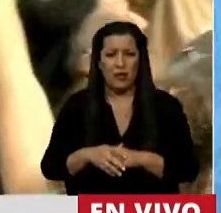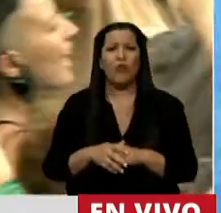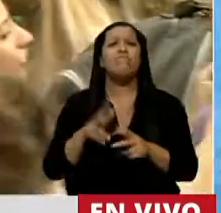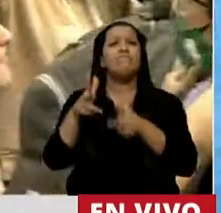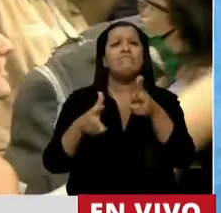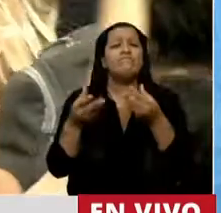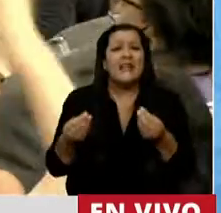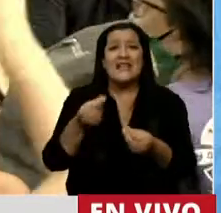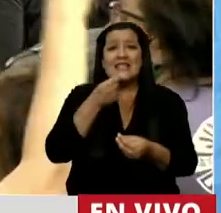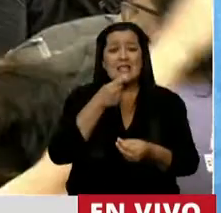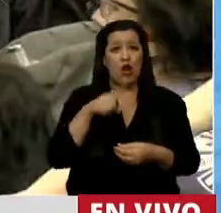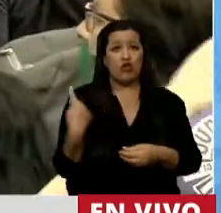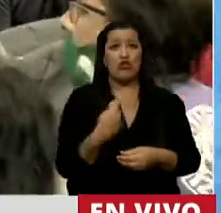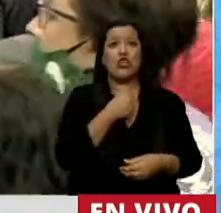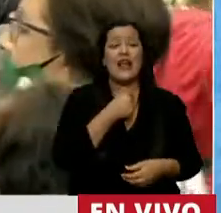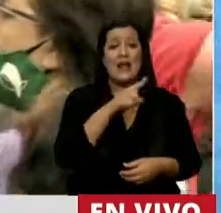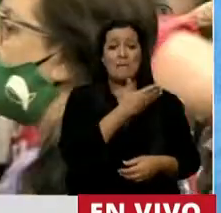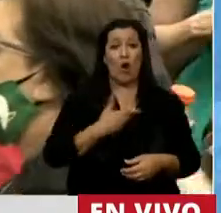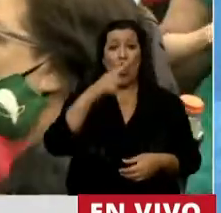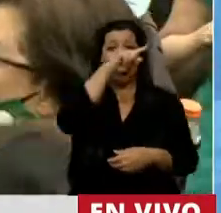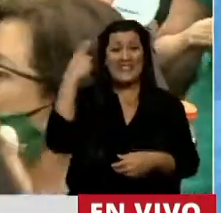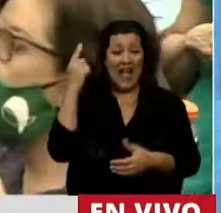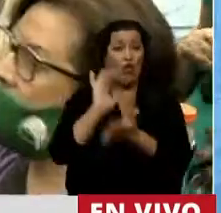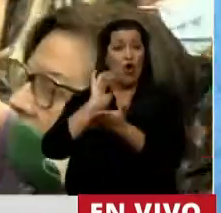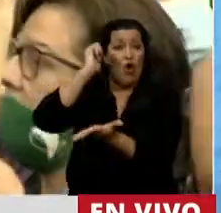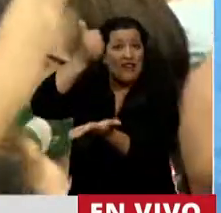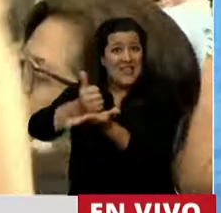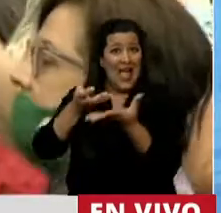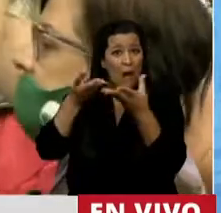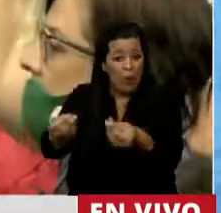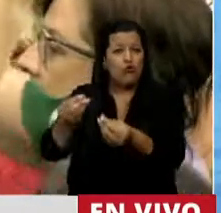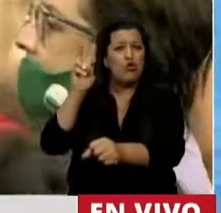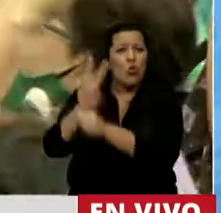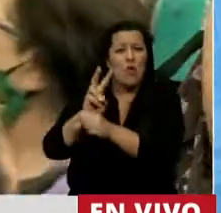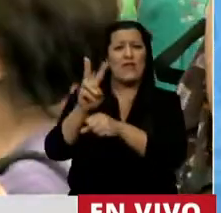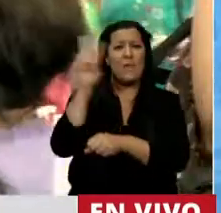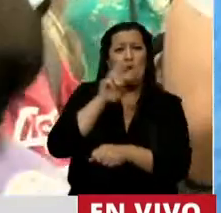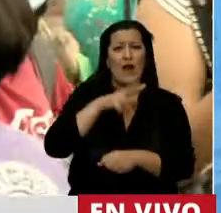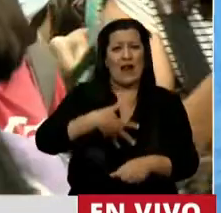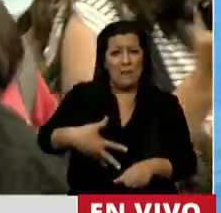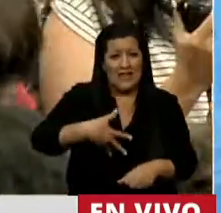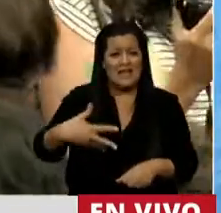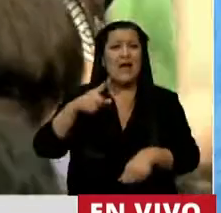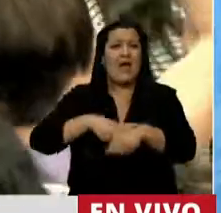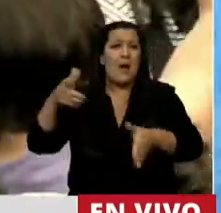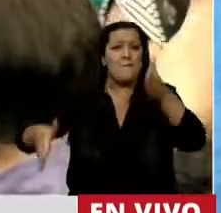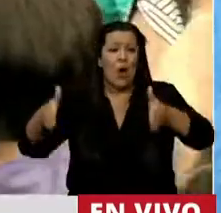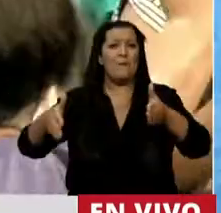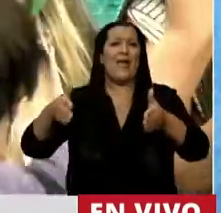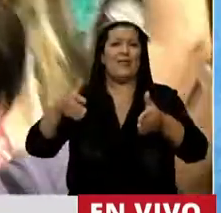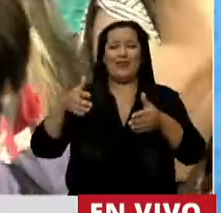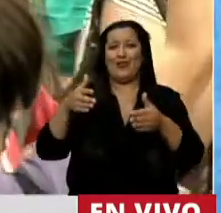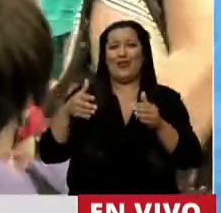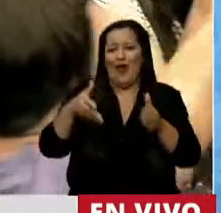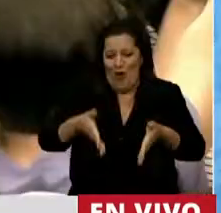si realmente queremos que el Estado esté allí donde tiene que estar, cuidando a las mujeres embarazadas en la etapa de puerperio y en los